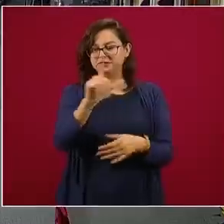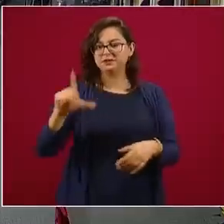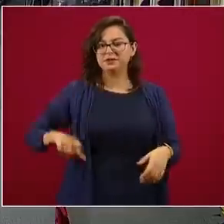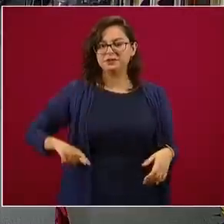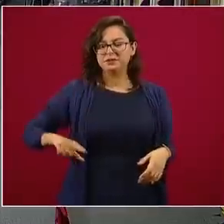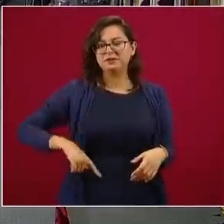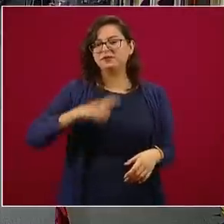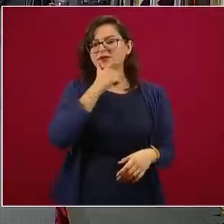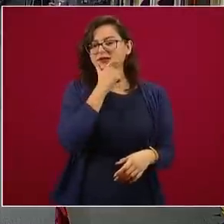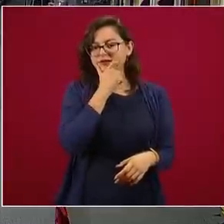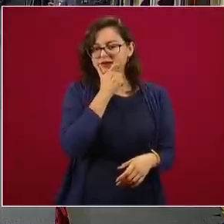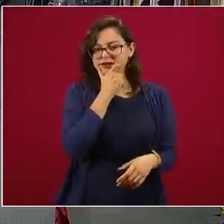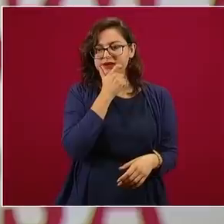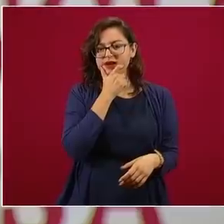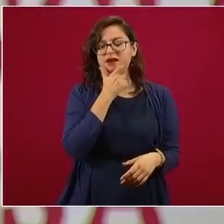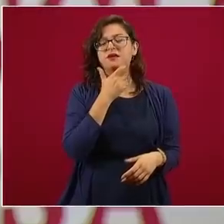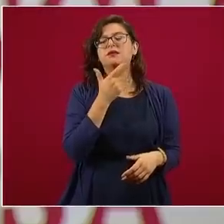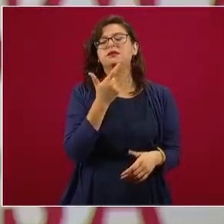de Inglaterra,